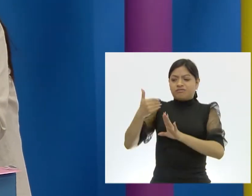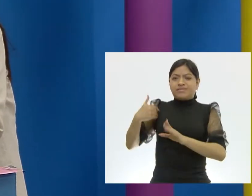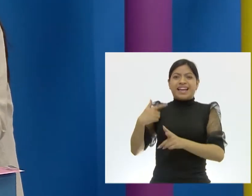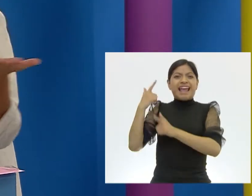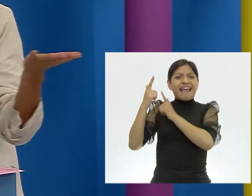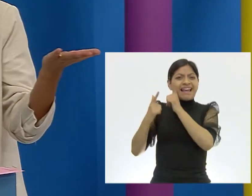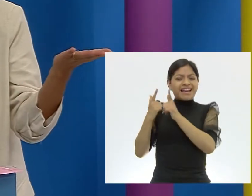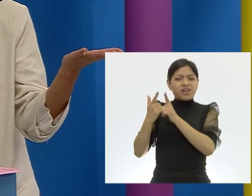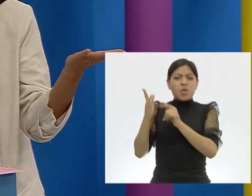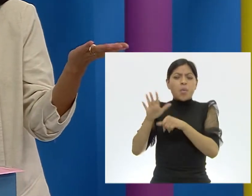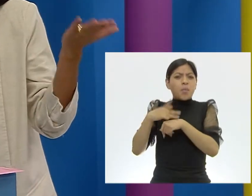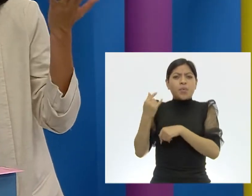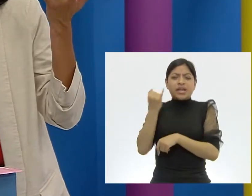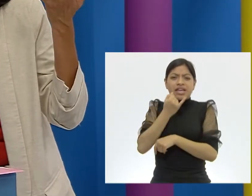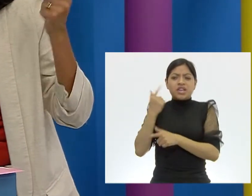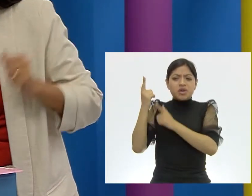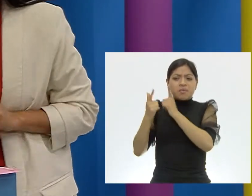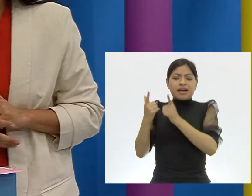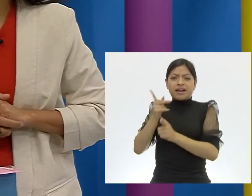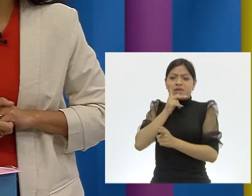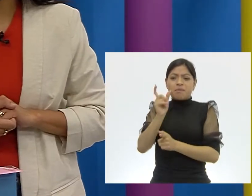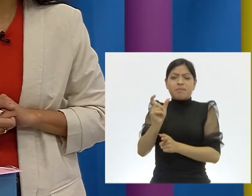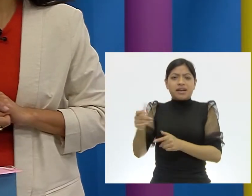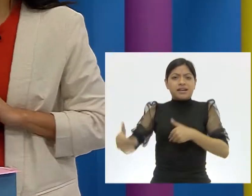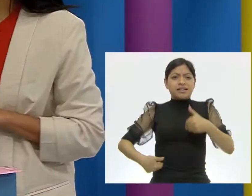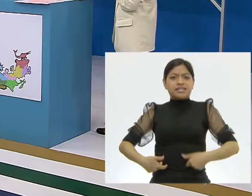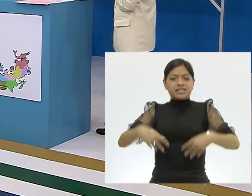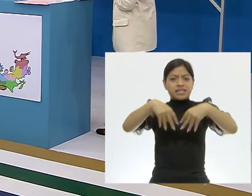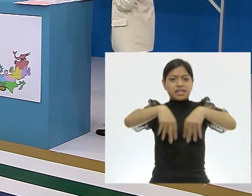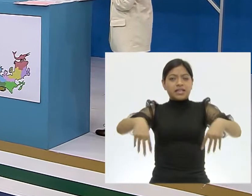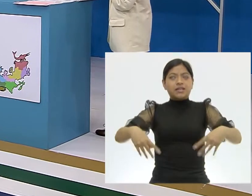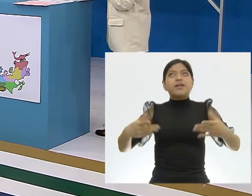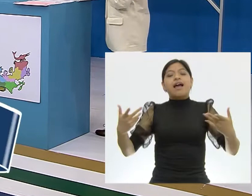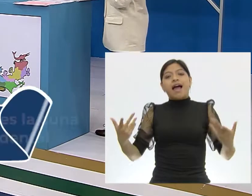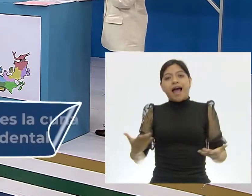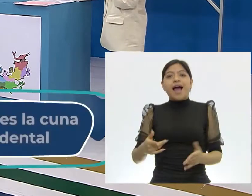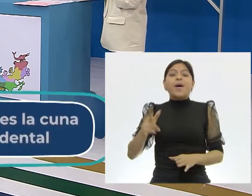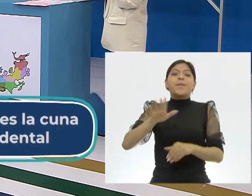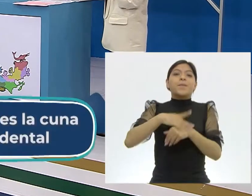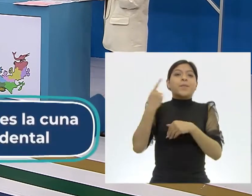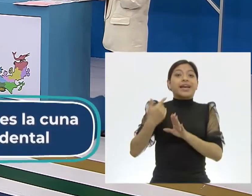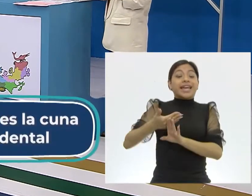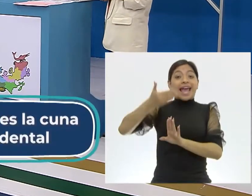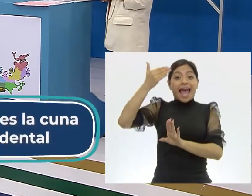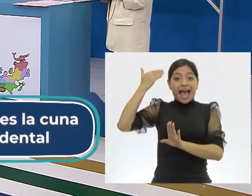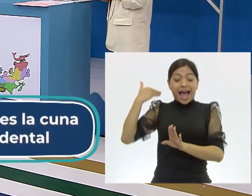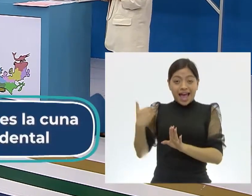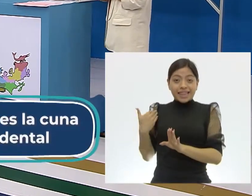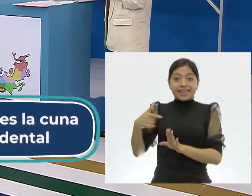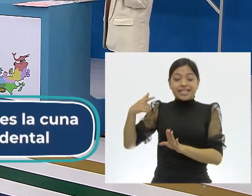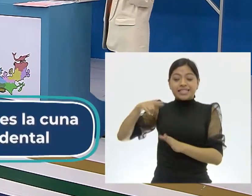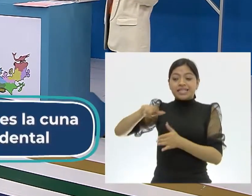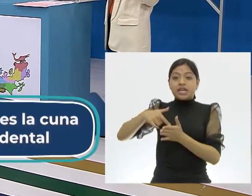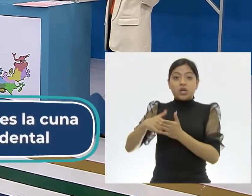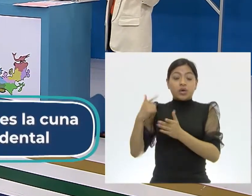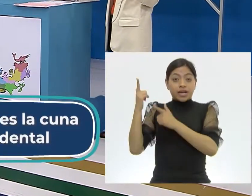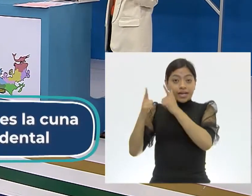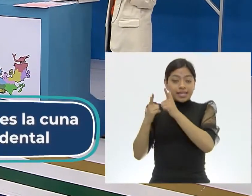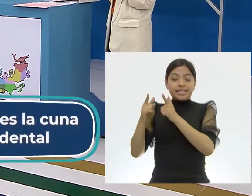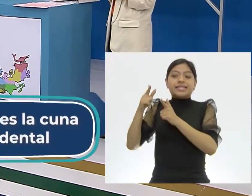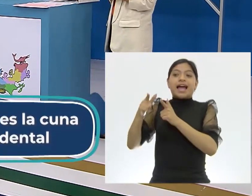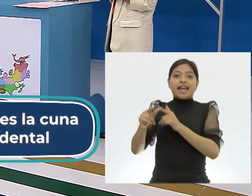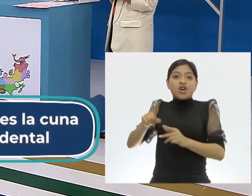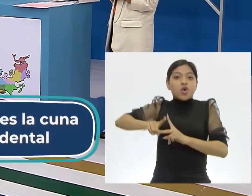qué? Ah, mira, muchos autores consideran que precisamente es la antigua Grecia la cuna del teatro occidental. Es por hecho